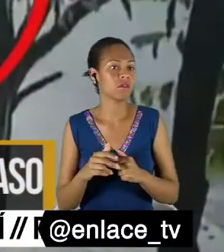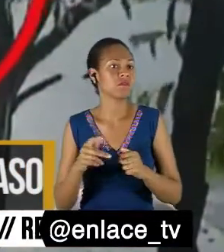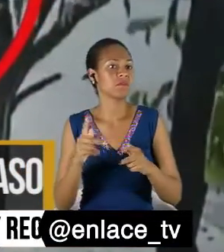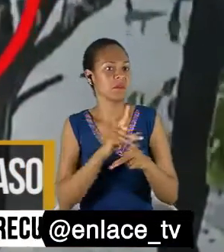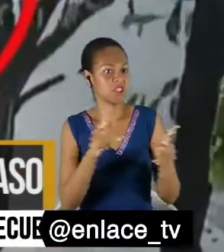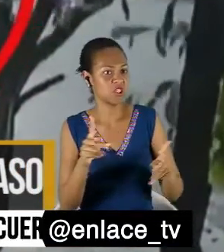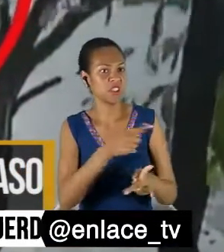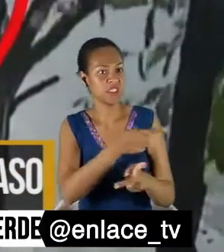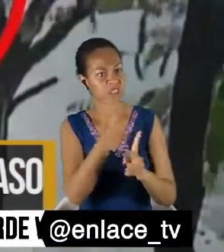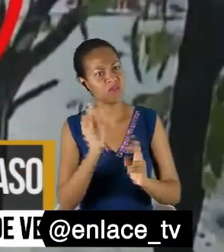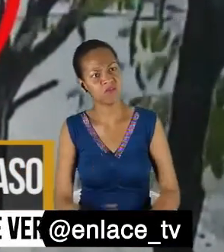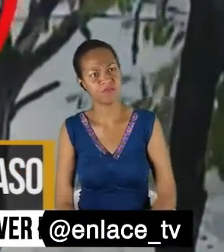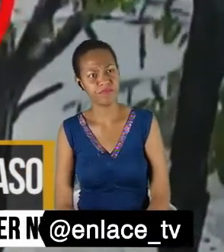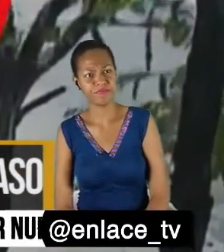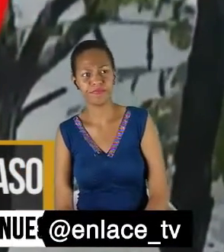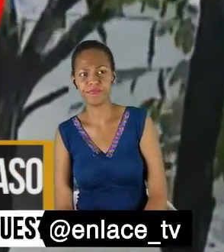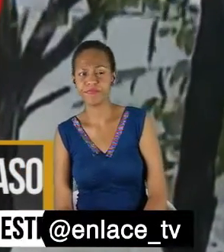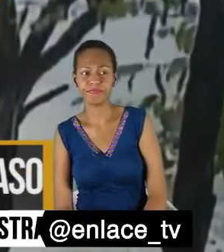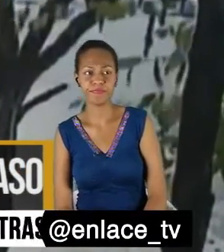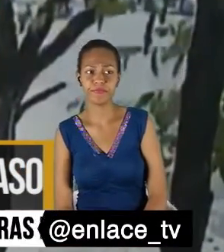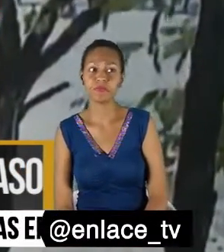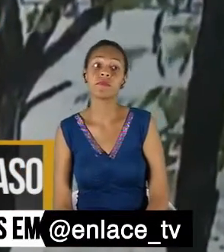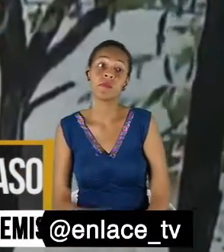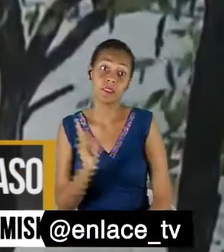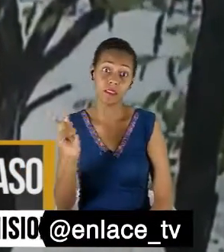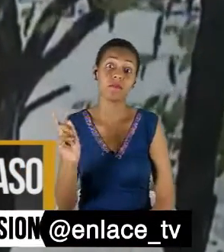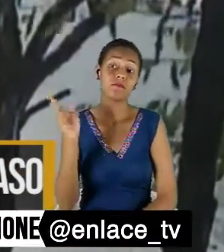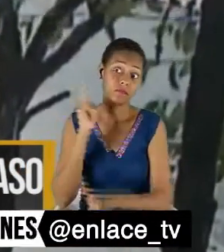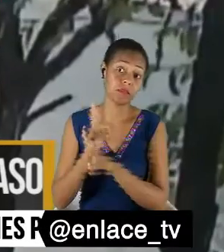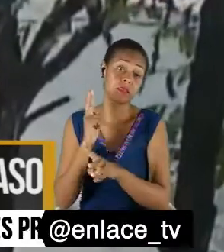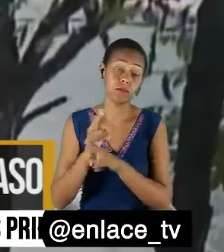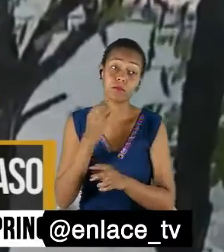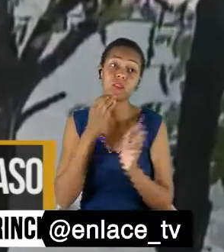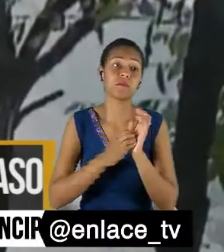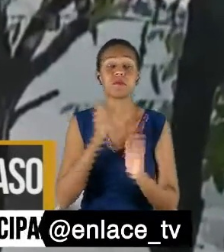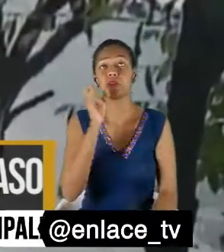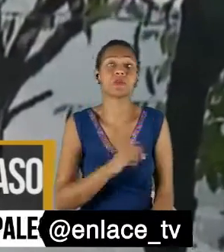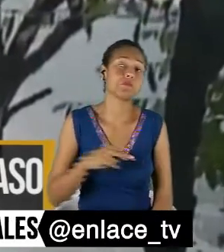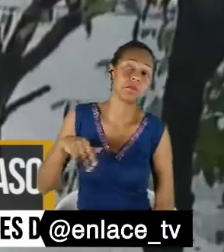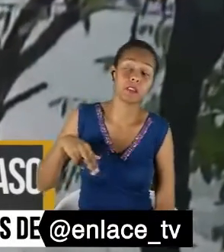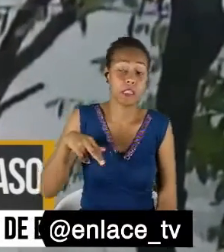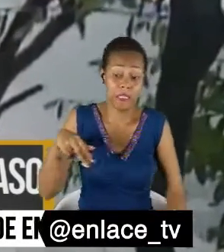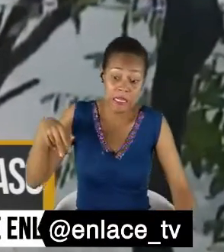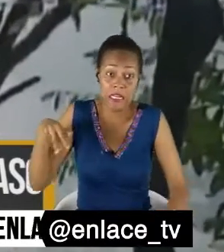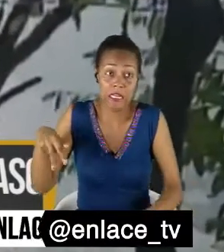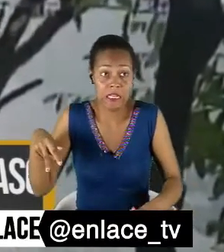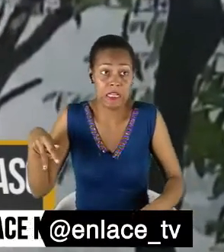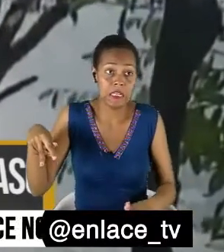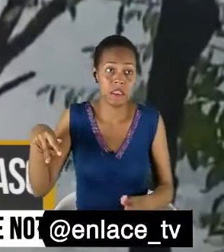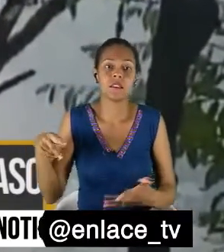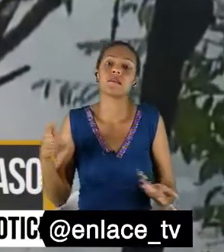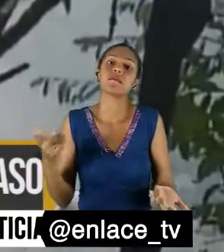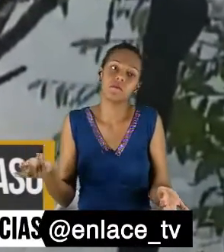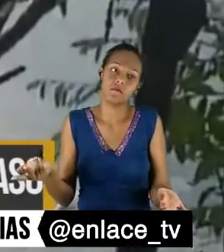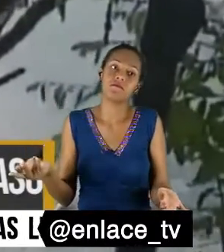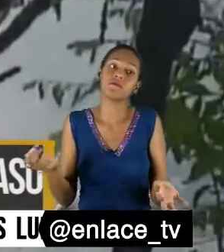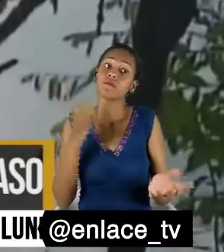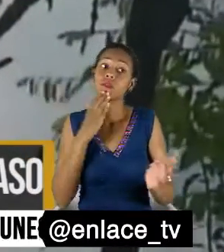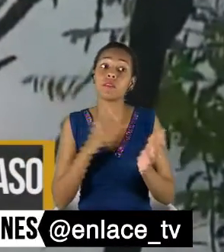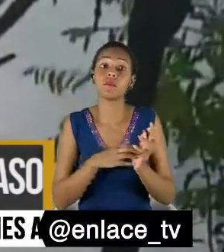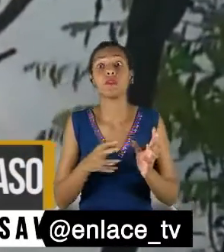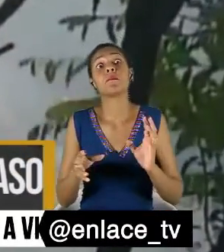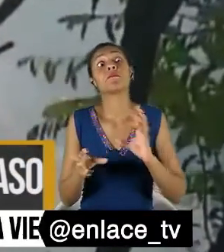como estos ponen en riesgo la vida de peatones y vehículos que por esta zona transitan, ya que a escasos metros se encuentra uno de los parques infantiles